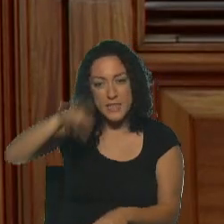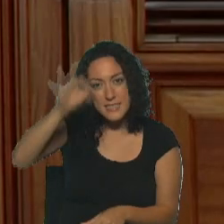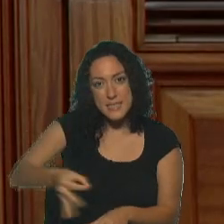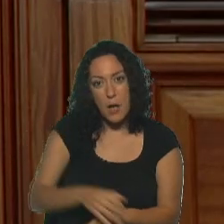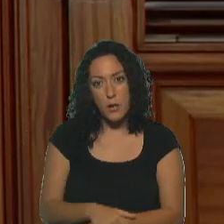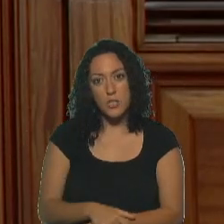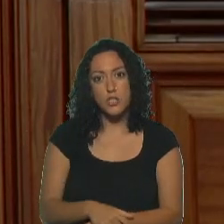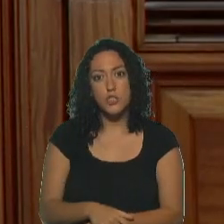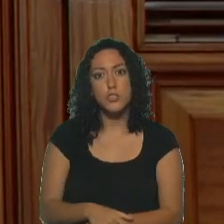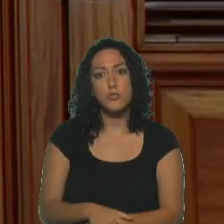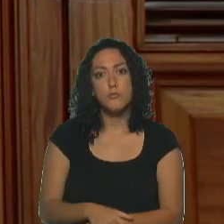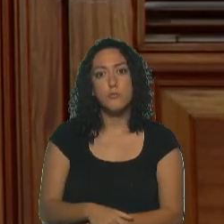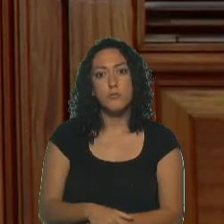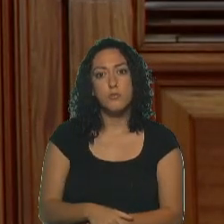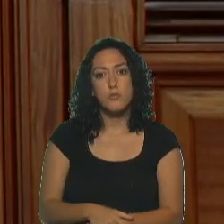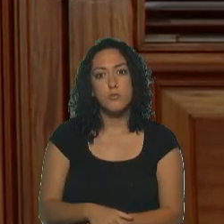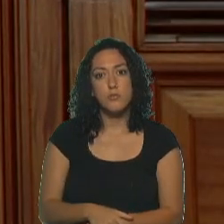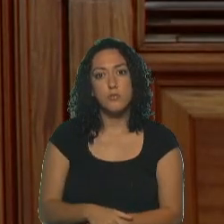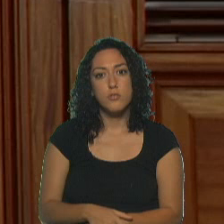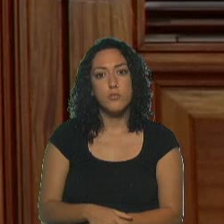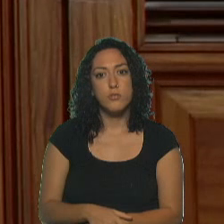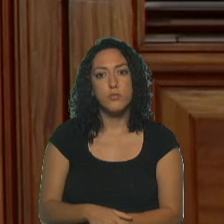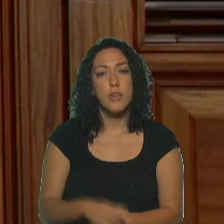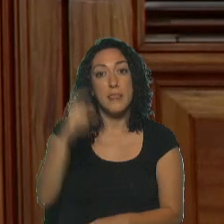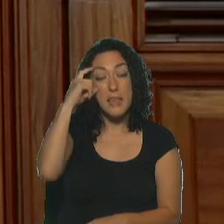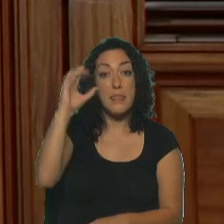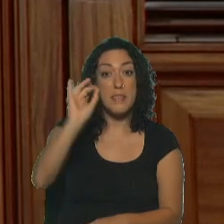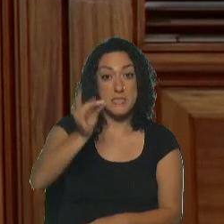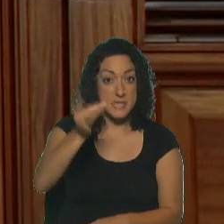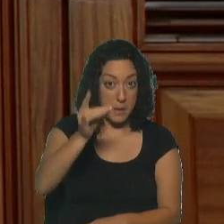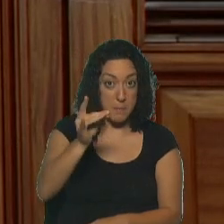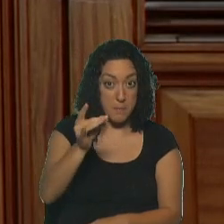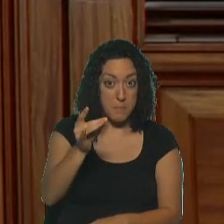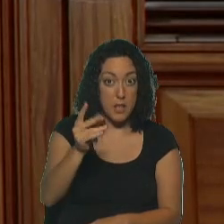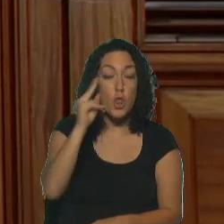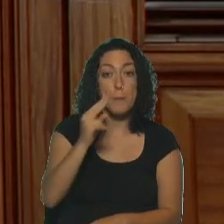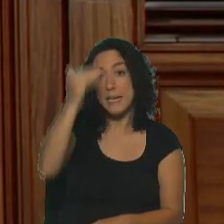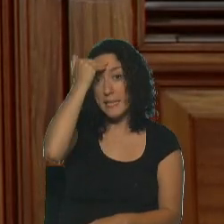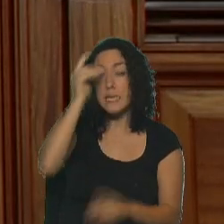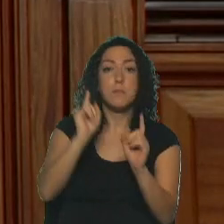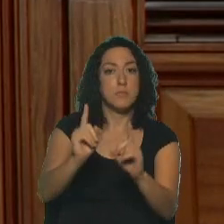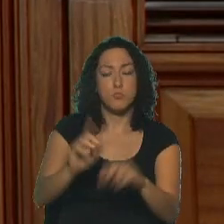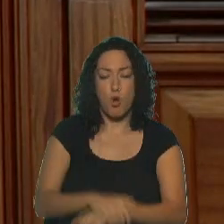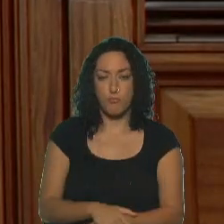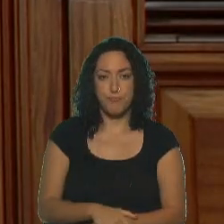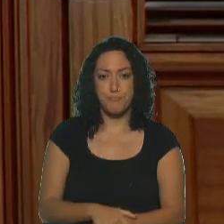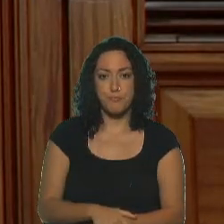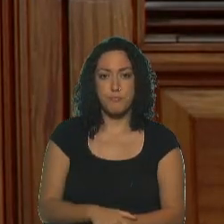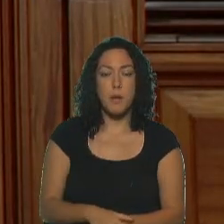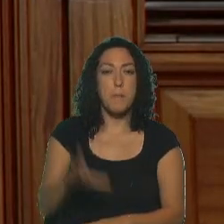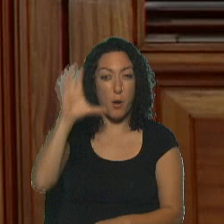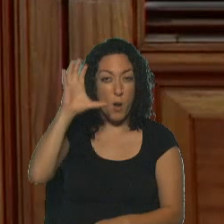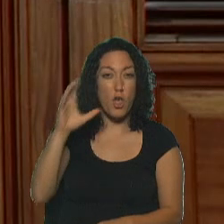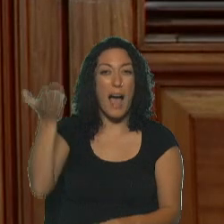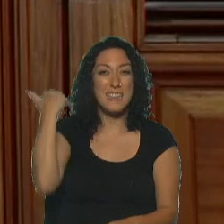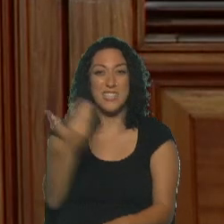Voy a hacer lo mismo que hice el 10 de diciembre del 2015. Me acuerdo cuando Daniel Scioli me vino